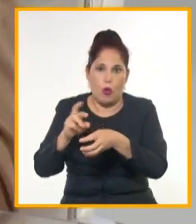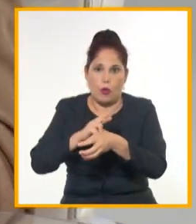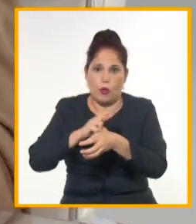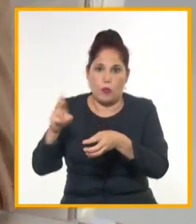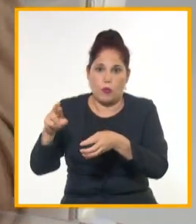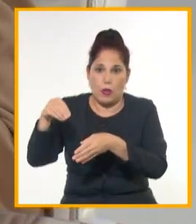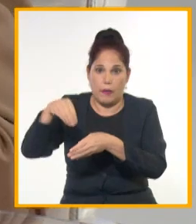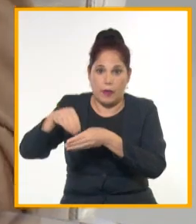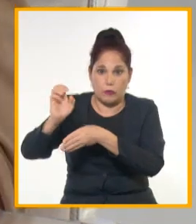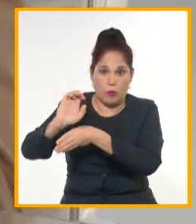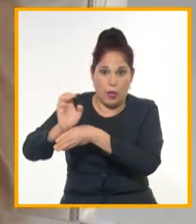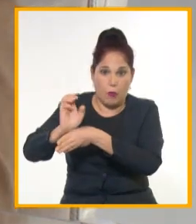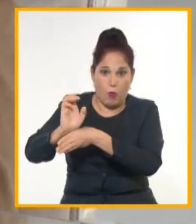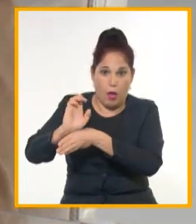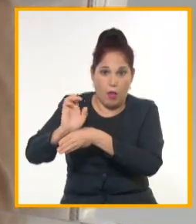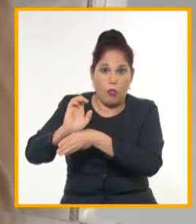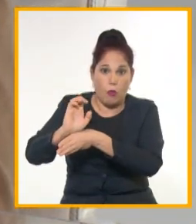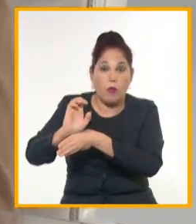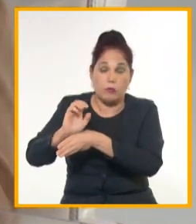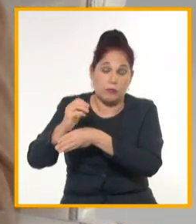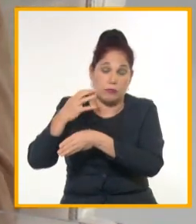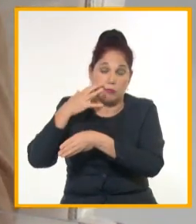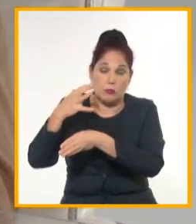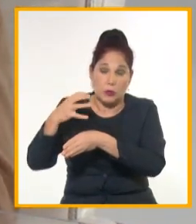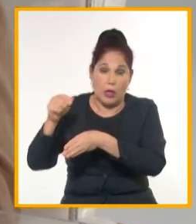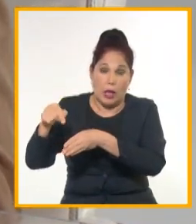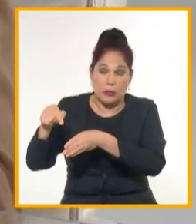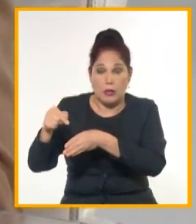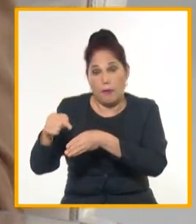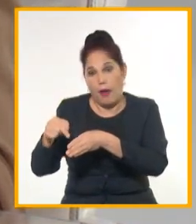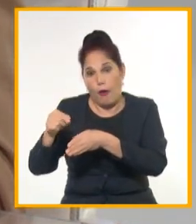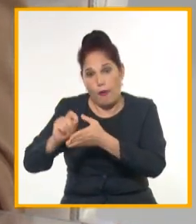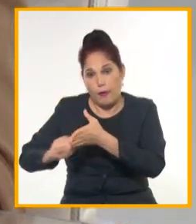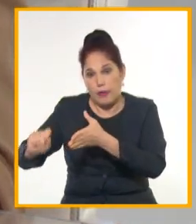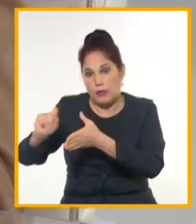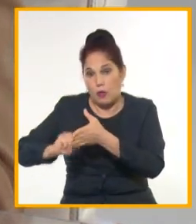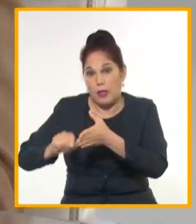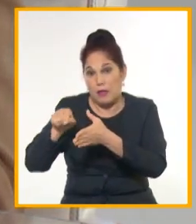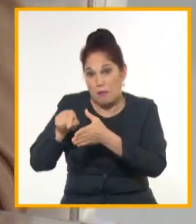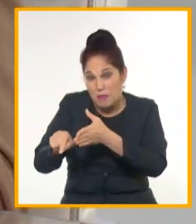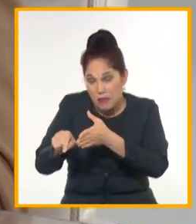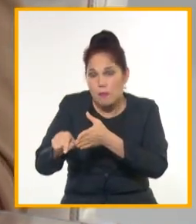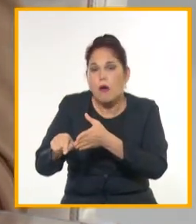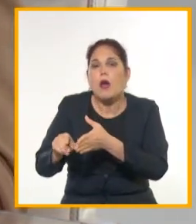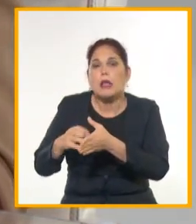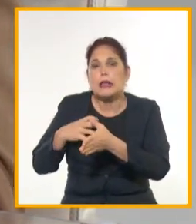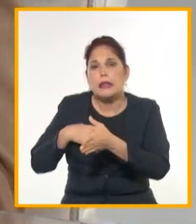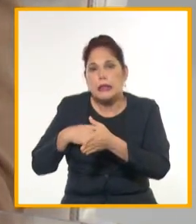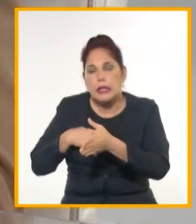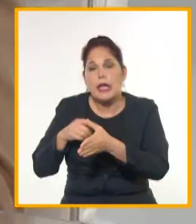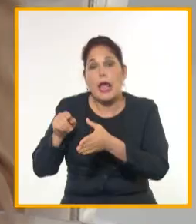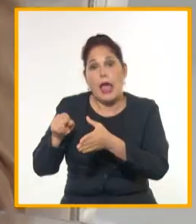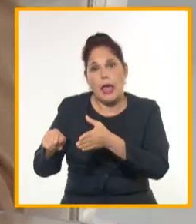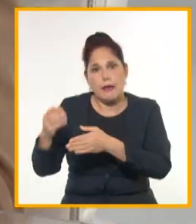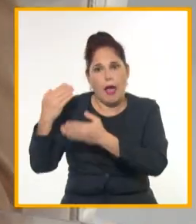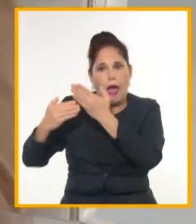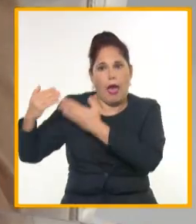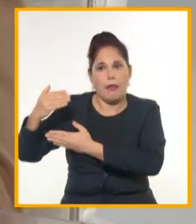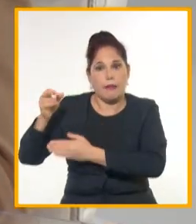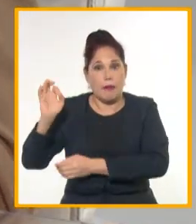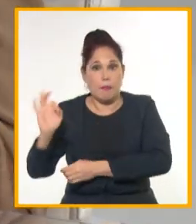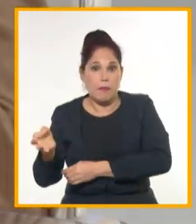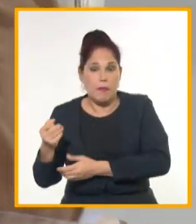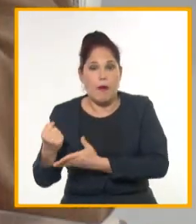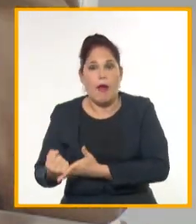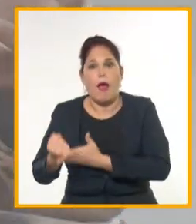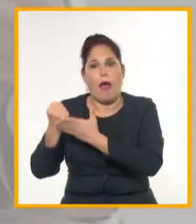más reto, que es como se denomina la formación para estas elecciones, hubiese contado con antelación con el apoyo